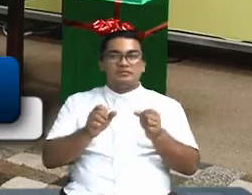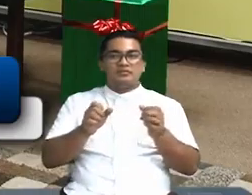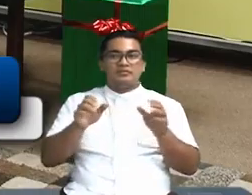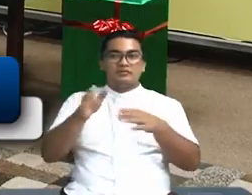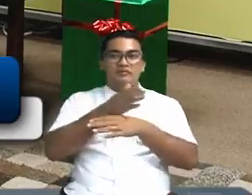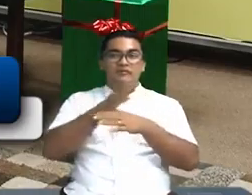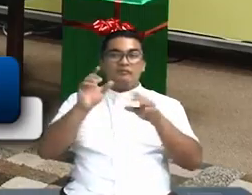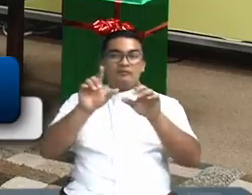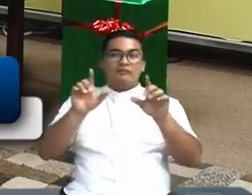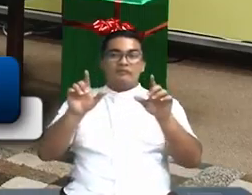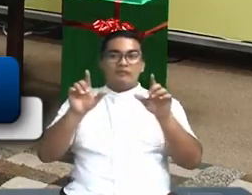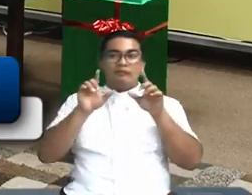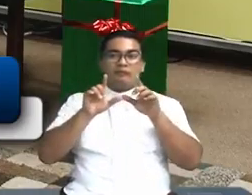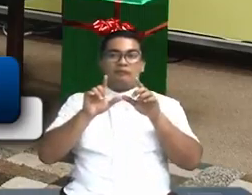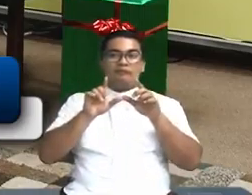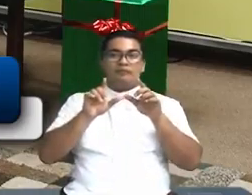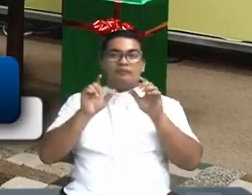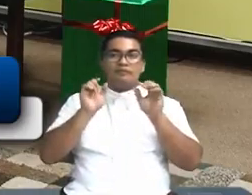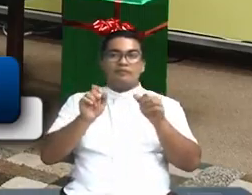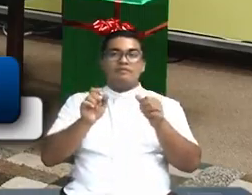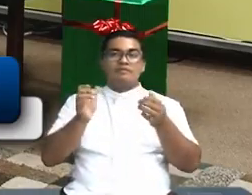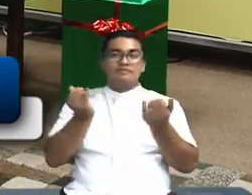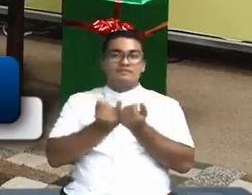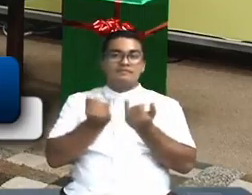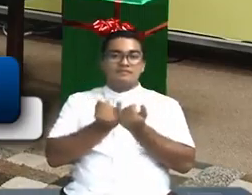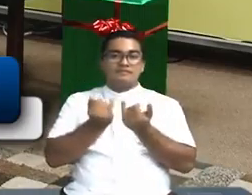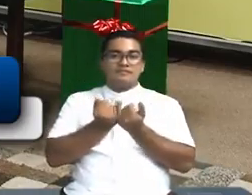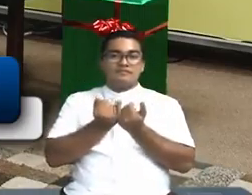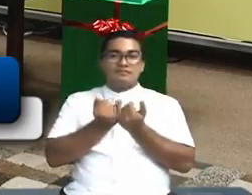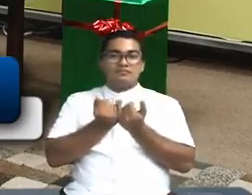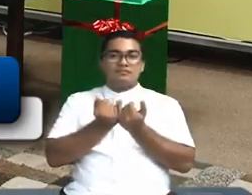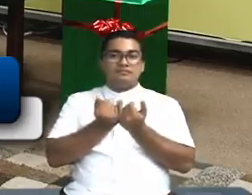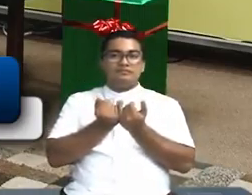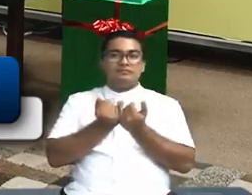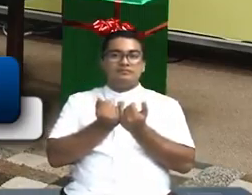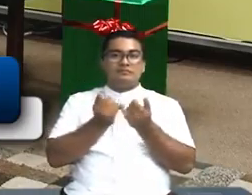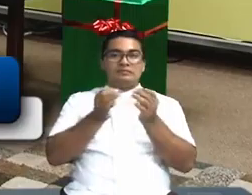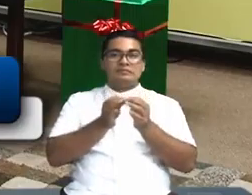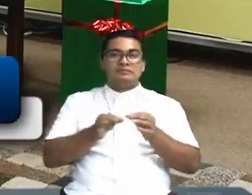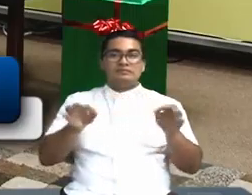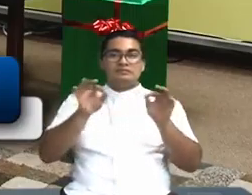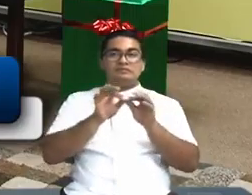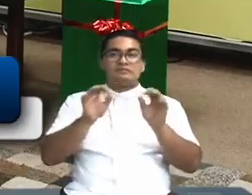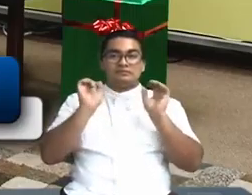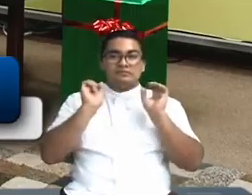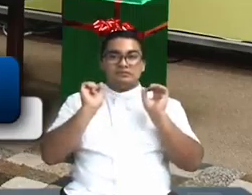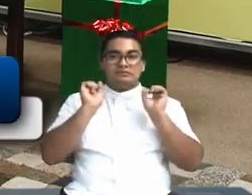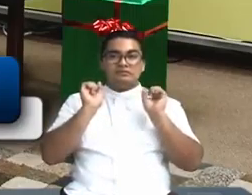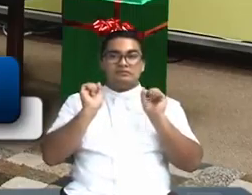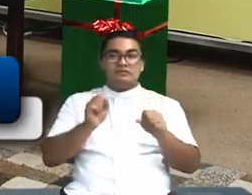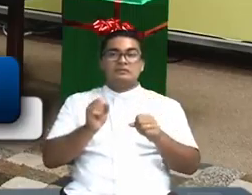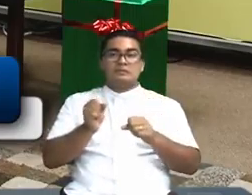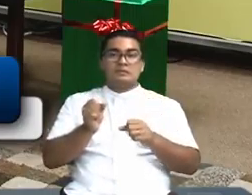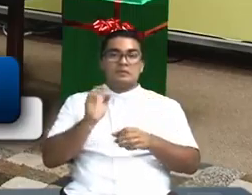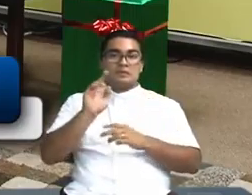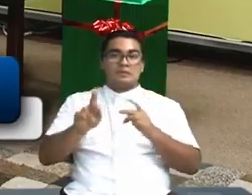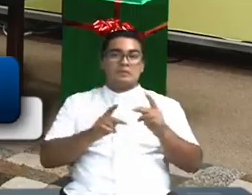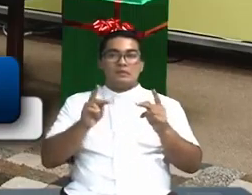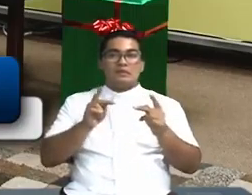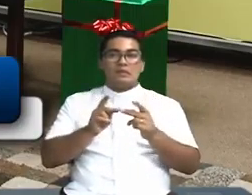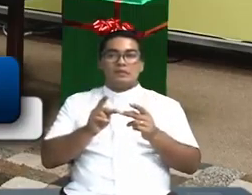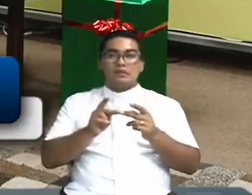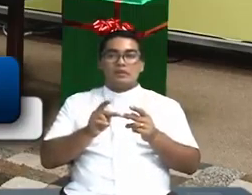bastante incómodos, a veces hasta para los hilos dentales. Entonces nosotros podemos, sí, perfectamente enjuagarnos